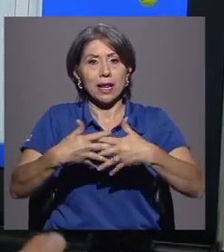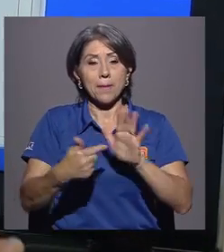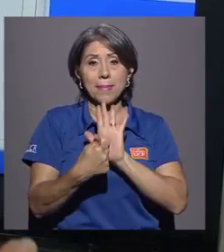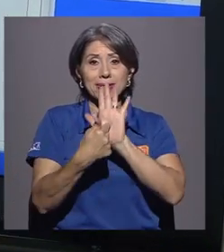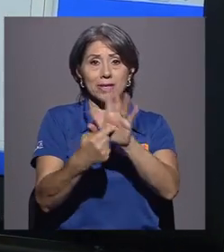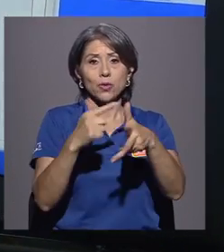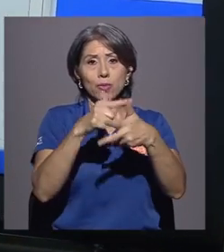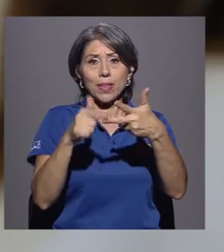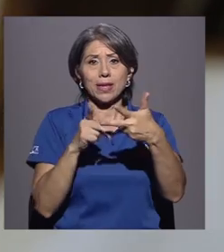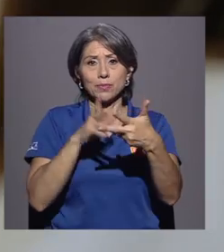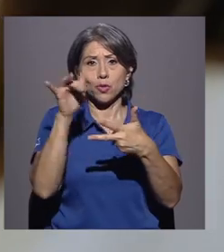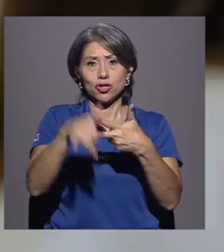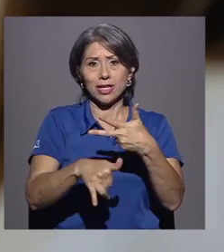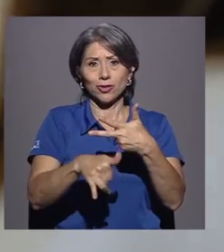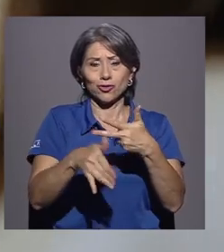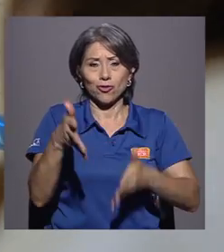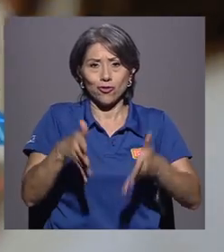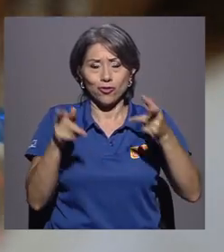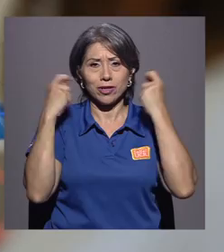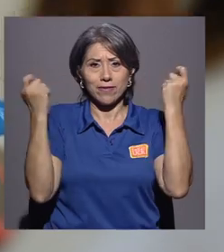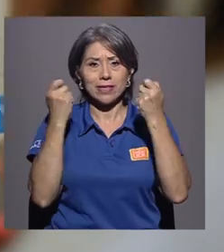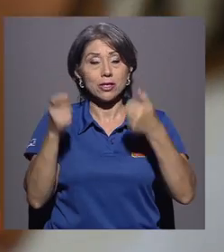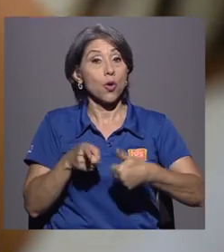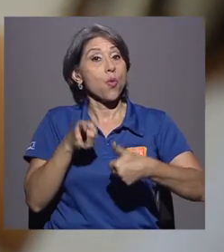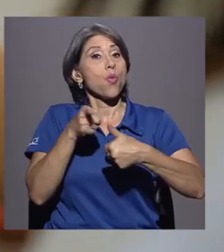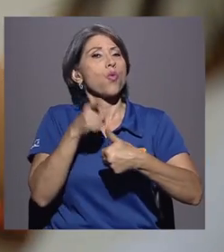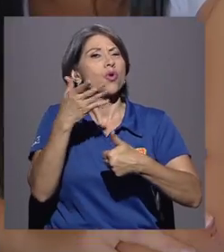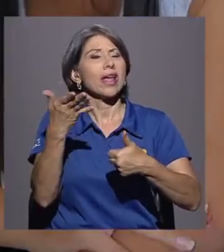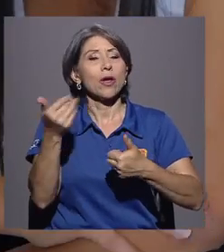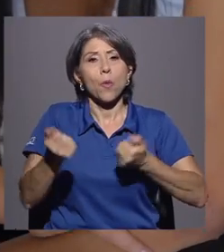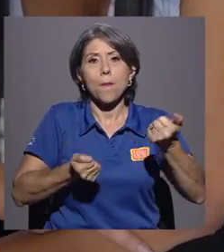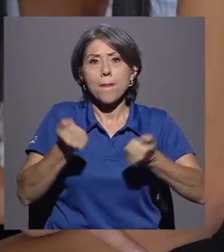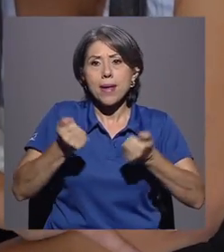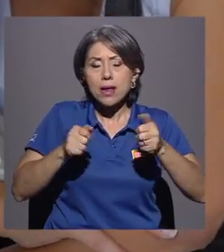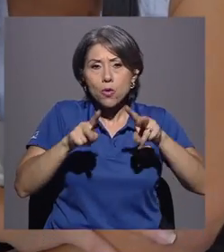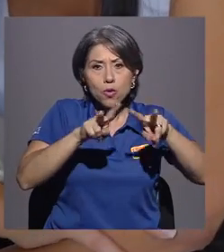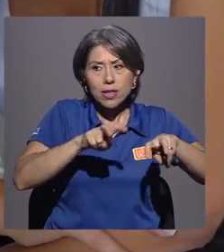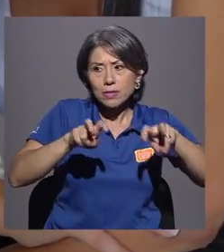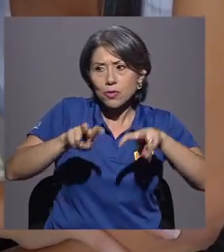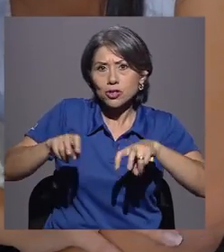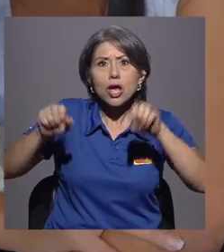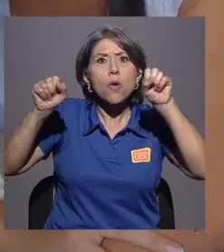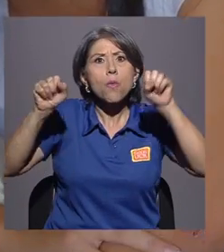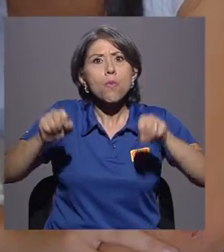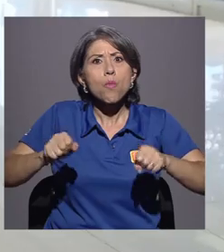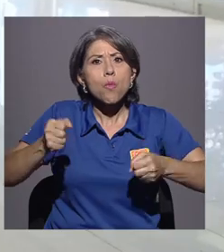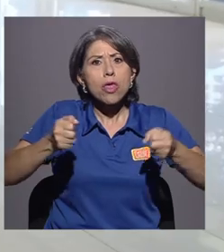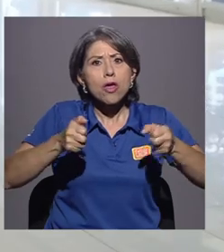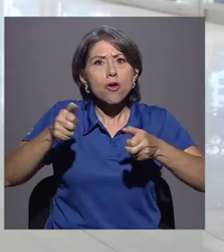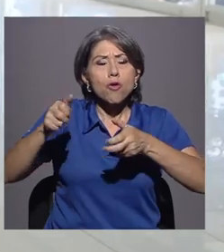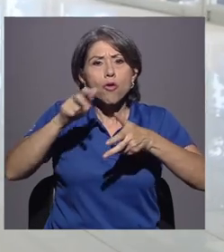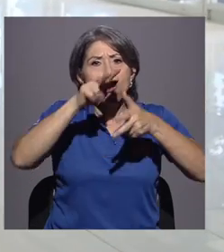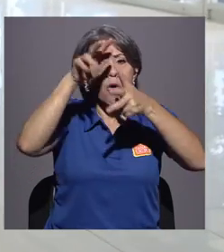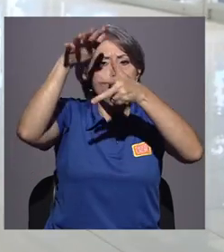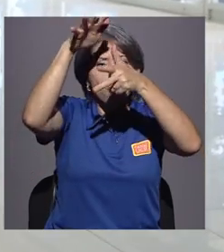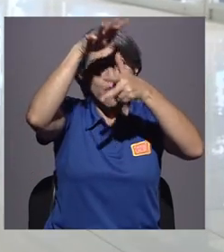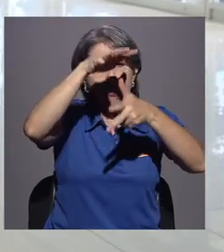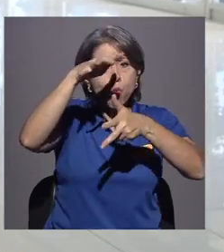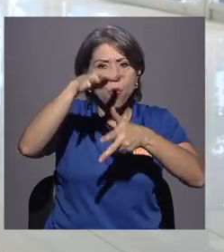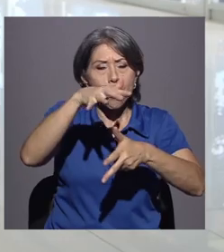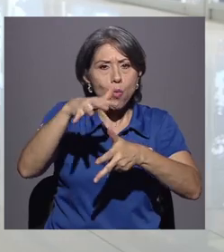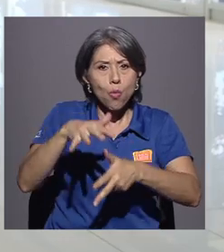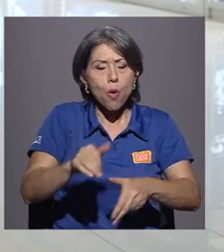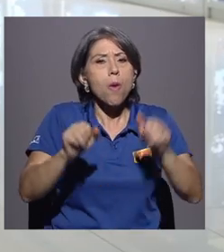en RobotiFest. Uno de ellos fue un vehículo de exploración capaz de caer en paracaídas y movilizarse de